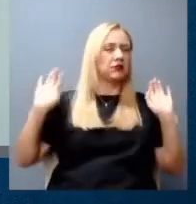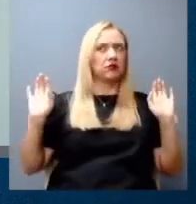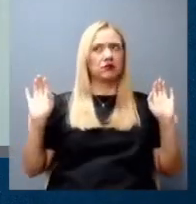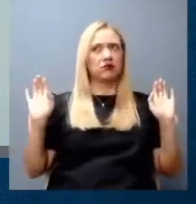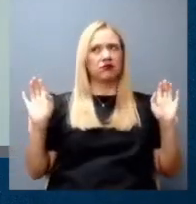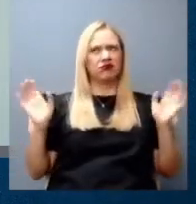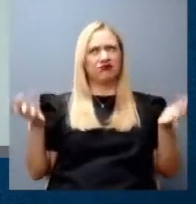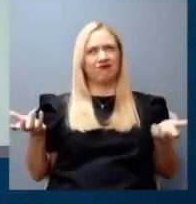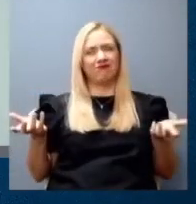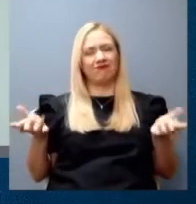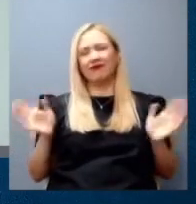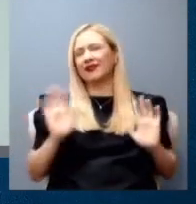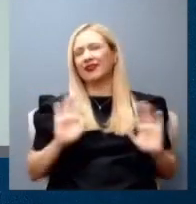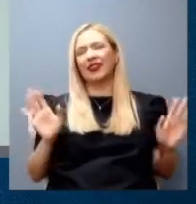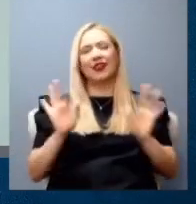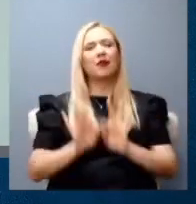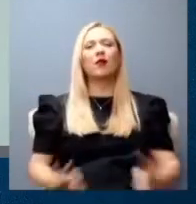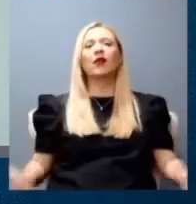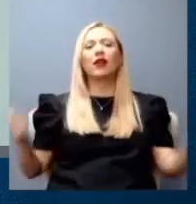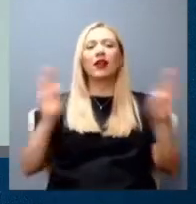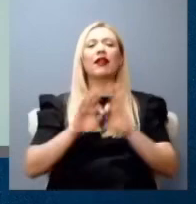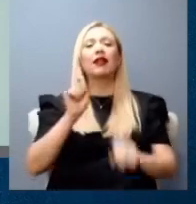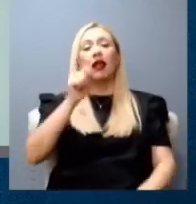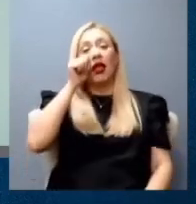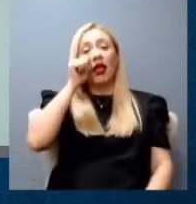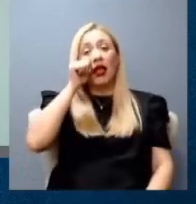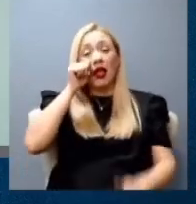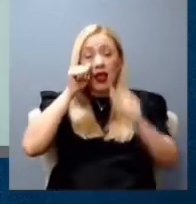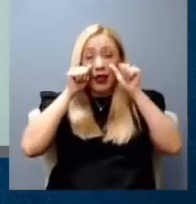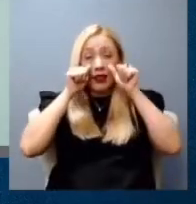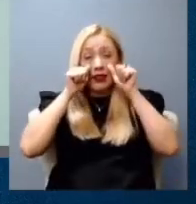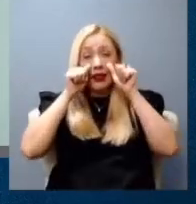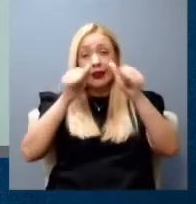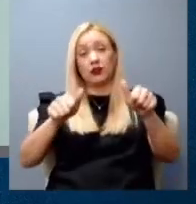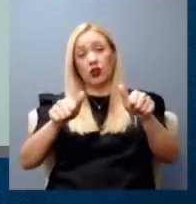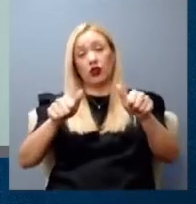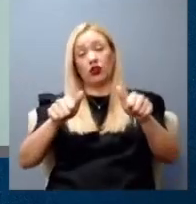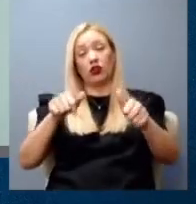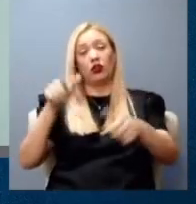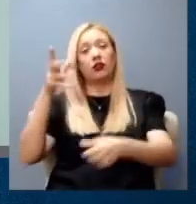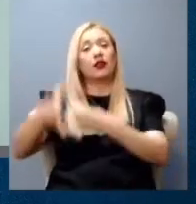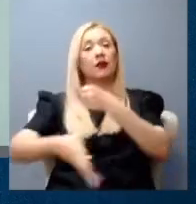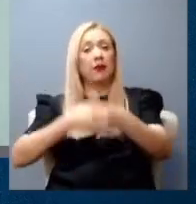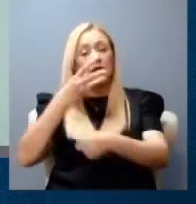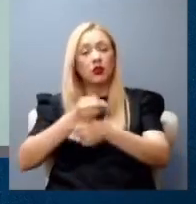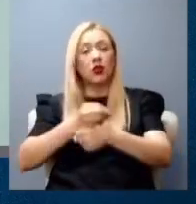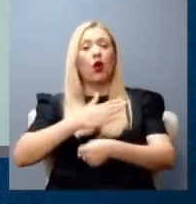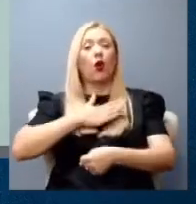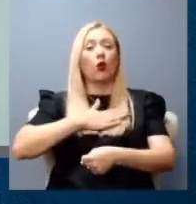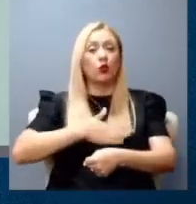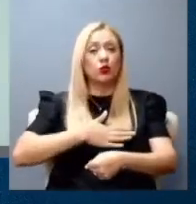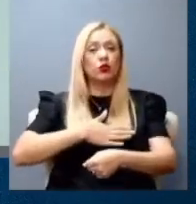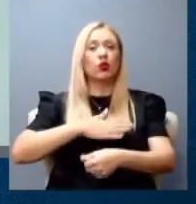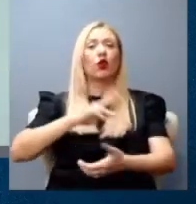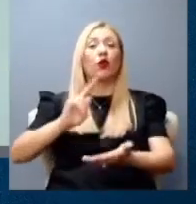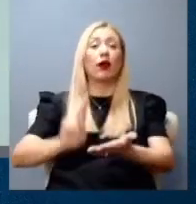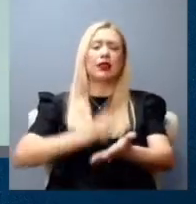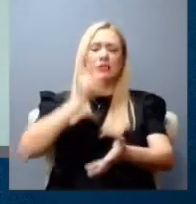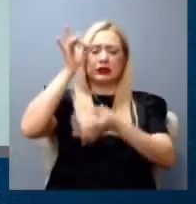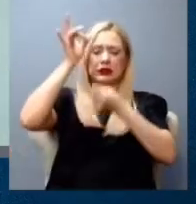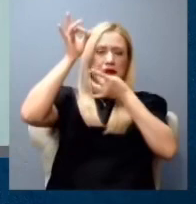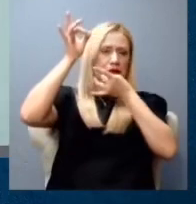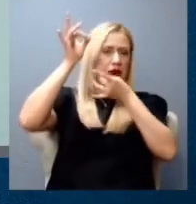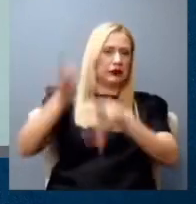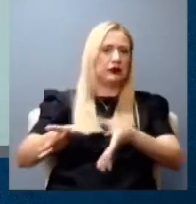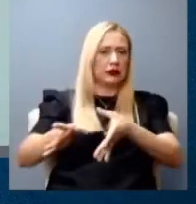de lo que conlleva es atender a estos elementos básicos, ¿verdad? Justicia, reparación, medidas de no repetición y obviamente también la cuestión de